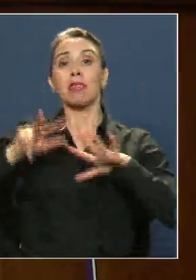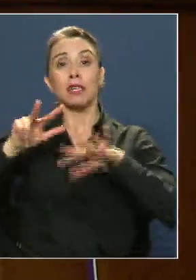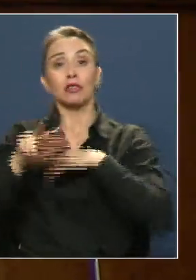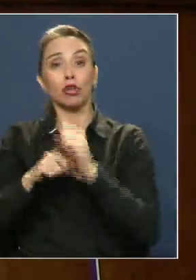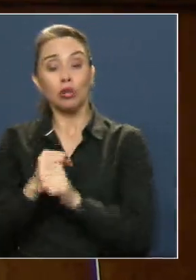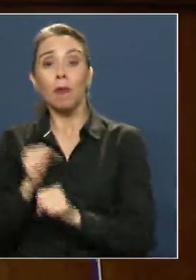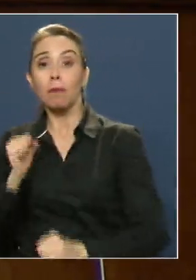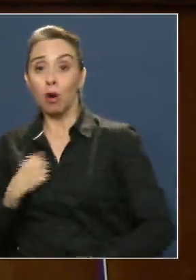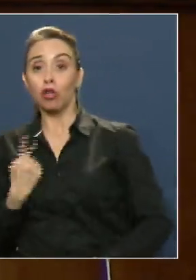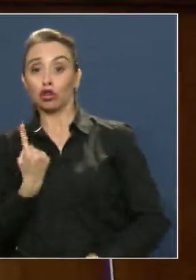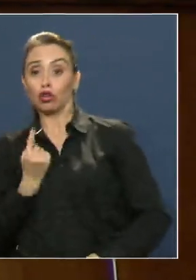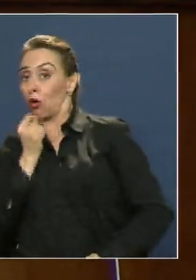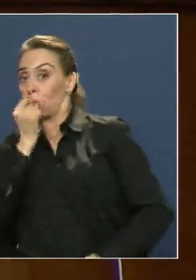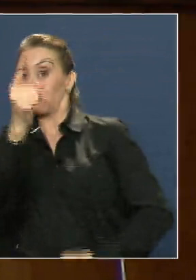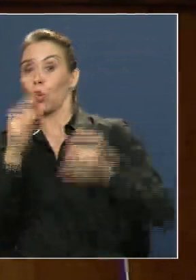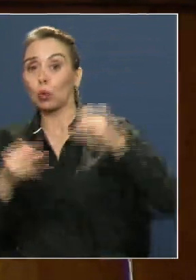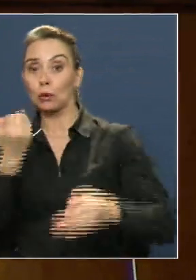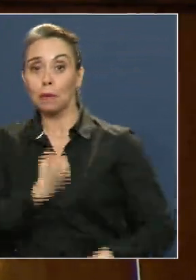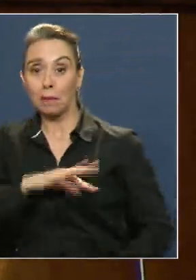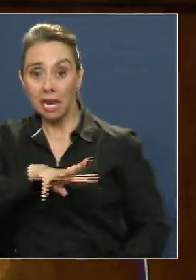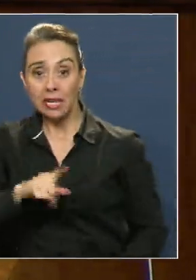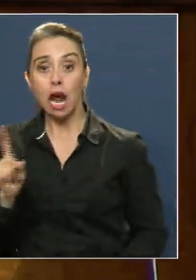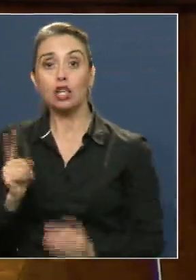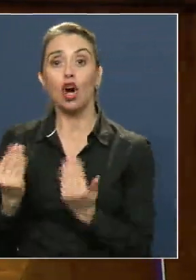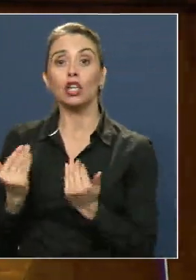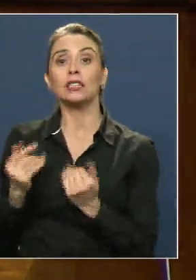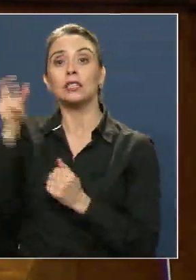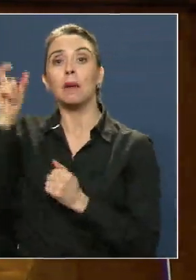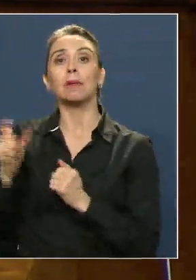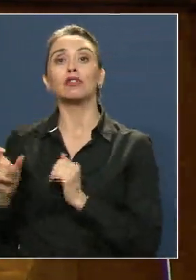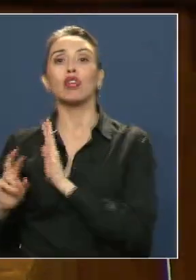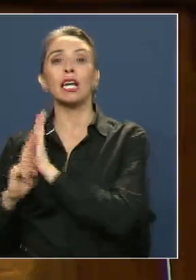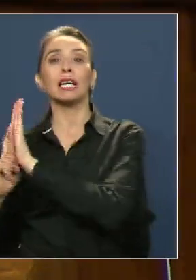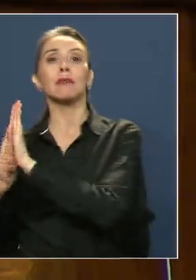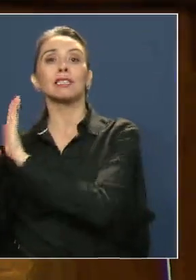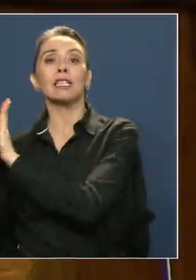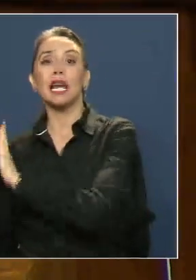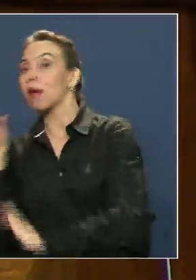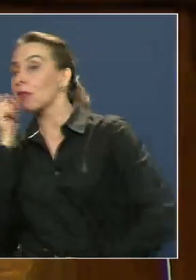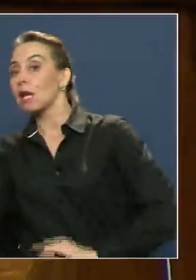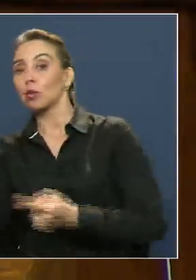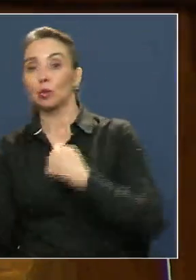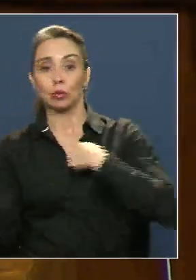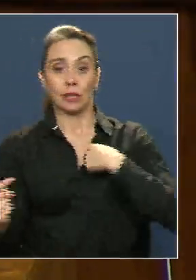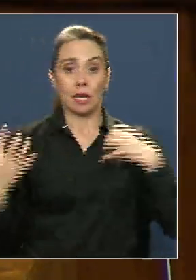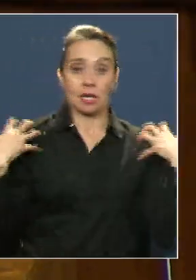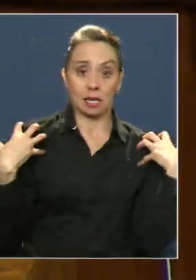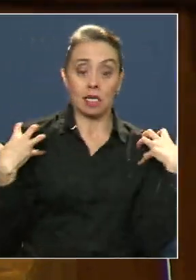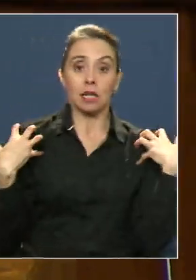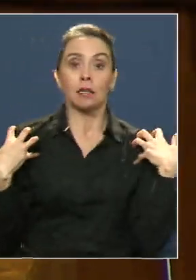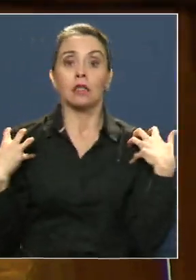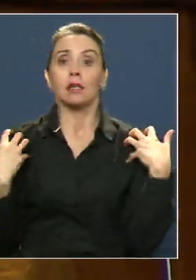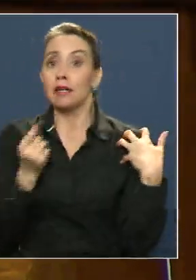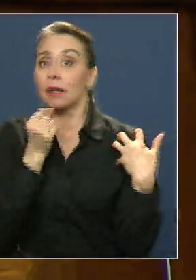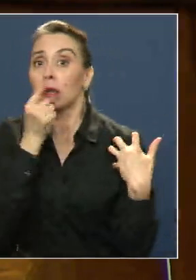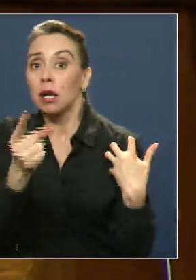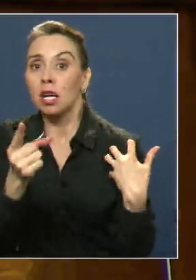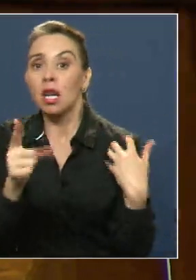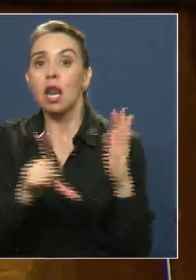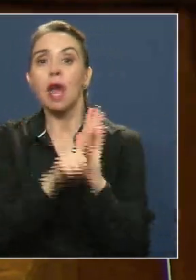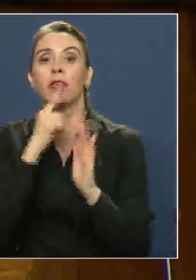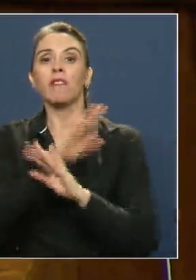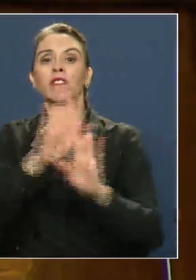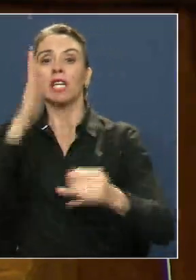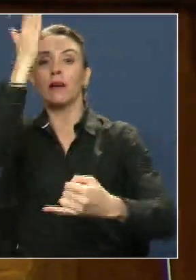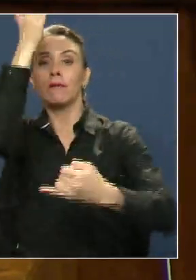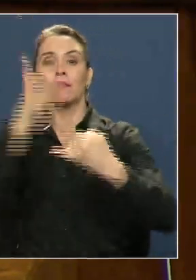acciones penales por sí mismos y sin necesidad de hacerlo a través de sus representantes legales, tales ilícitos se encontraban prescritos